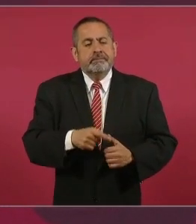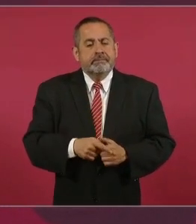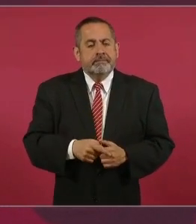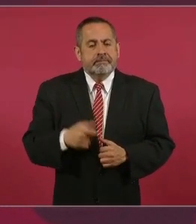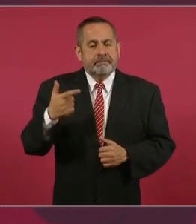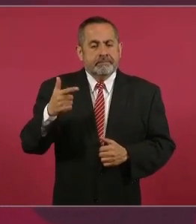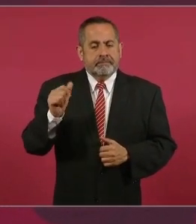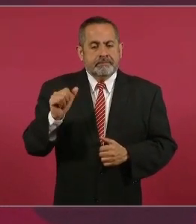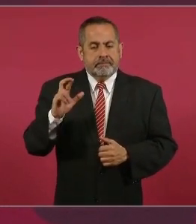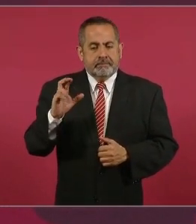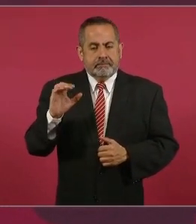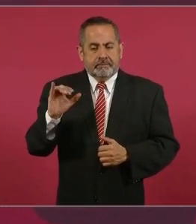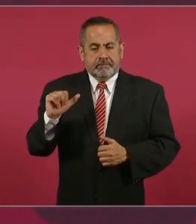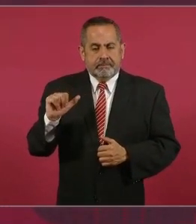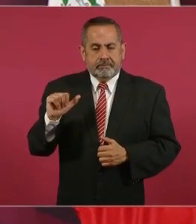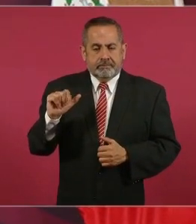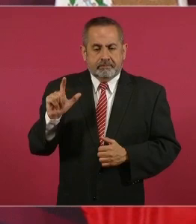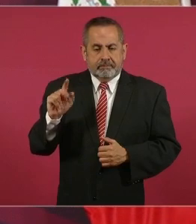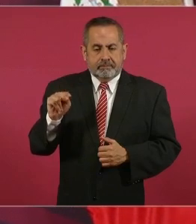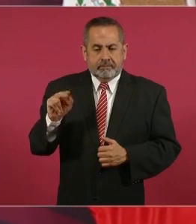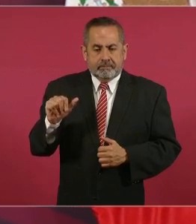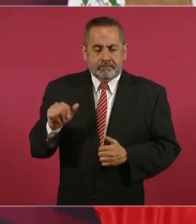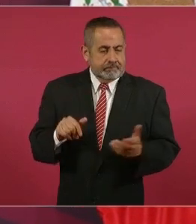de García Luna.